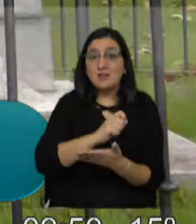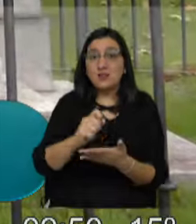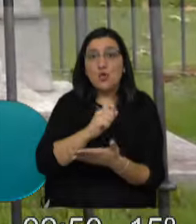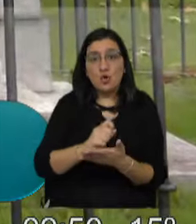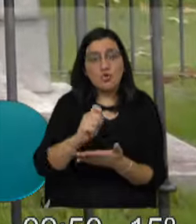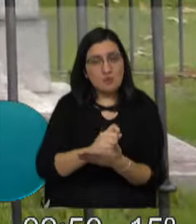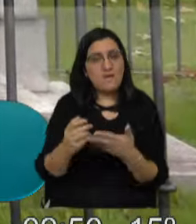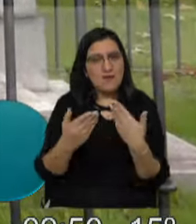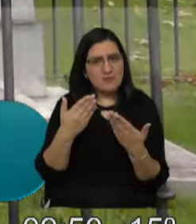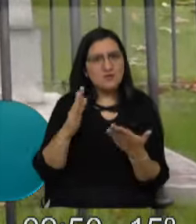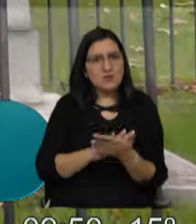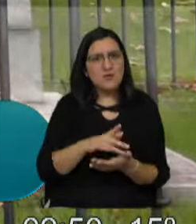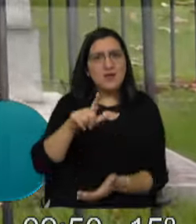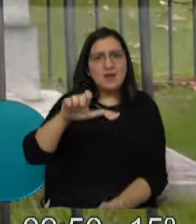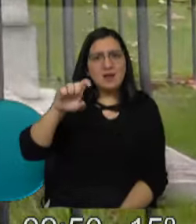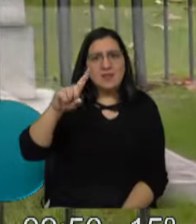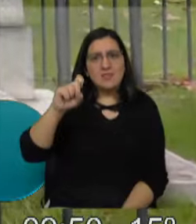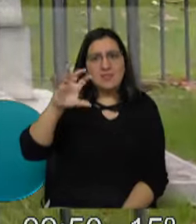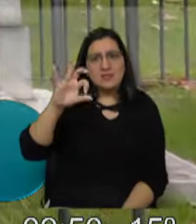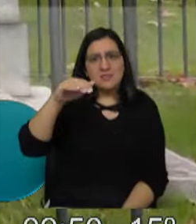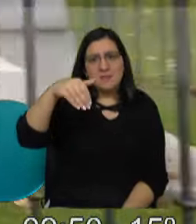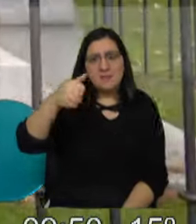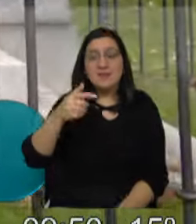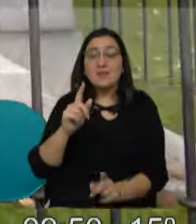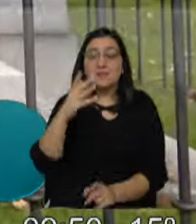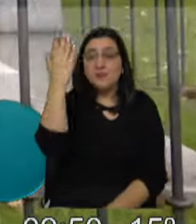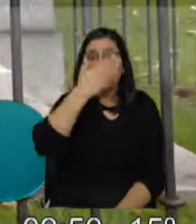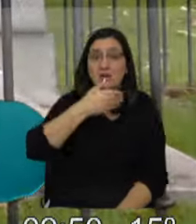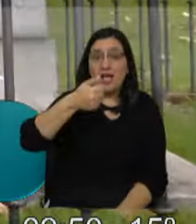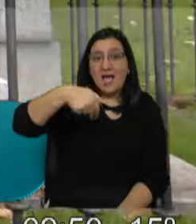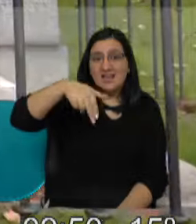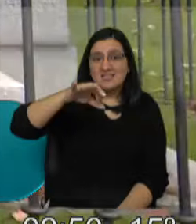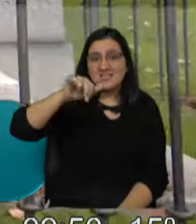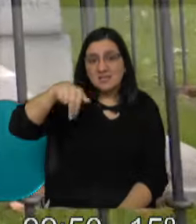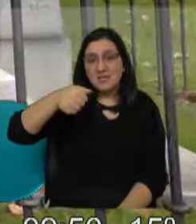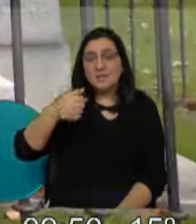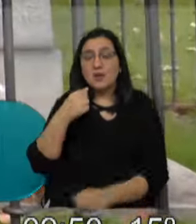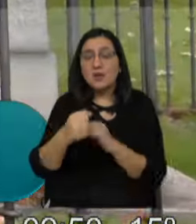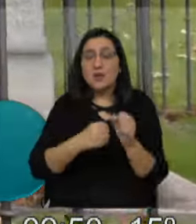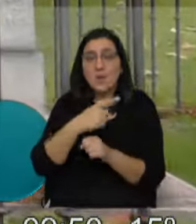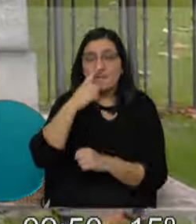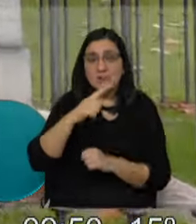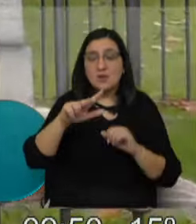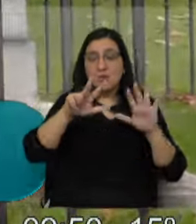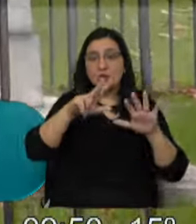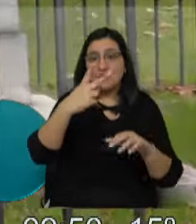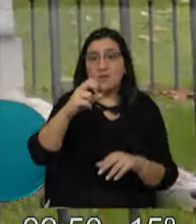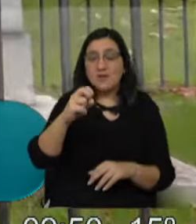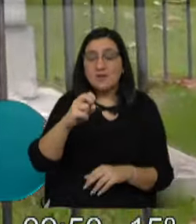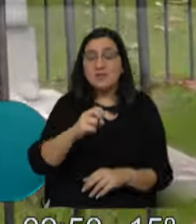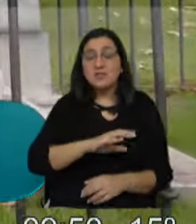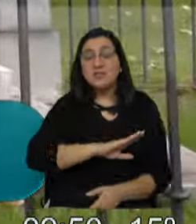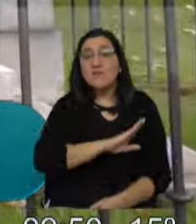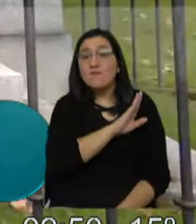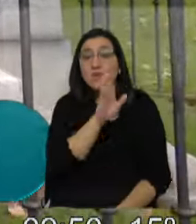mucho sobre Ledesma y sobre el Negro Ancina. Pero Ledesma ya en el 1820 ya se había ido a Paraguay con el